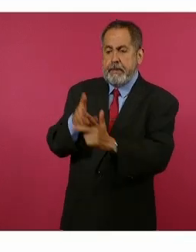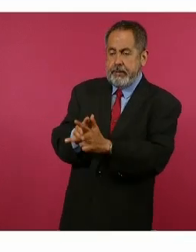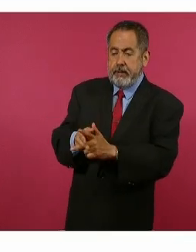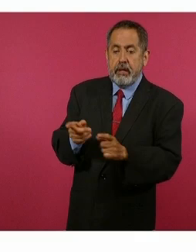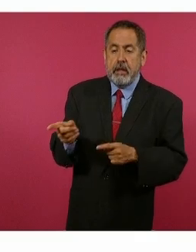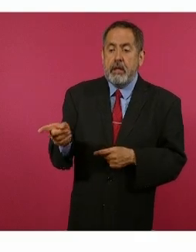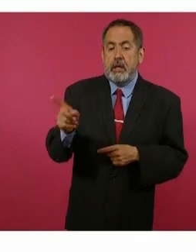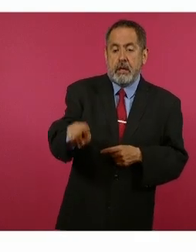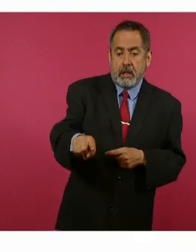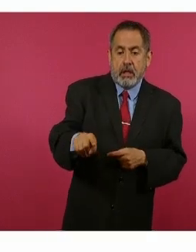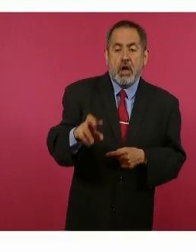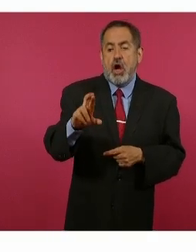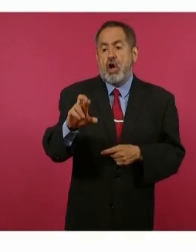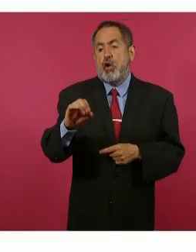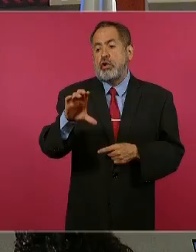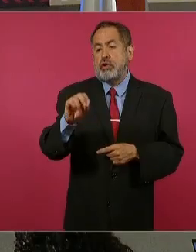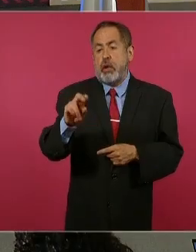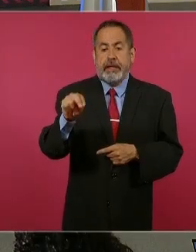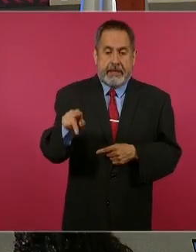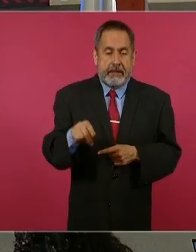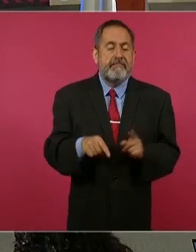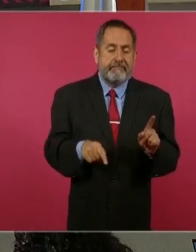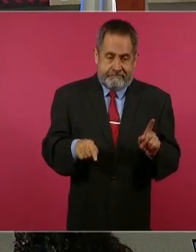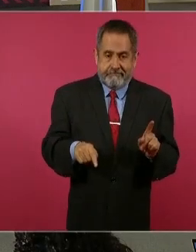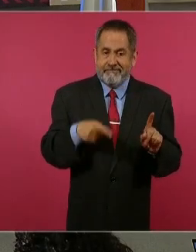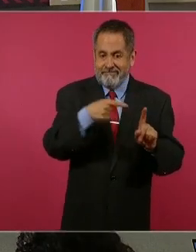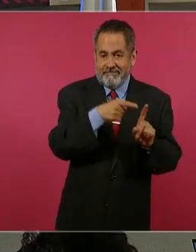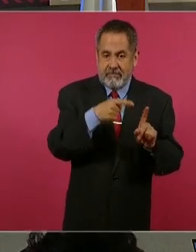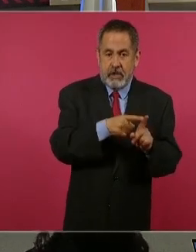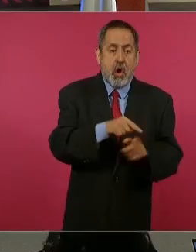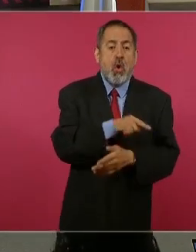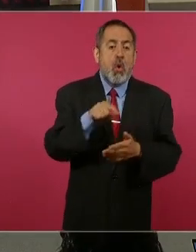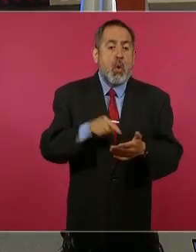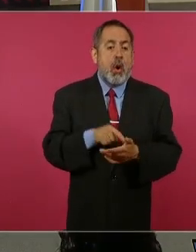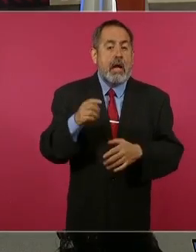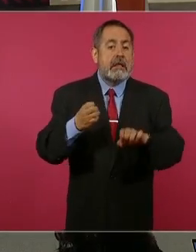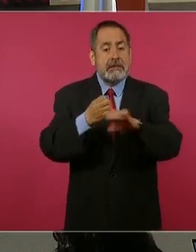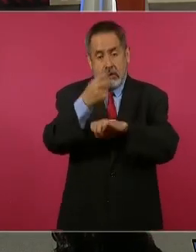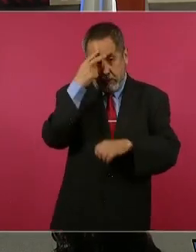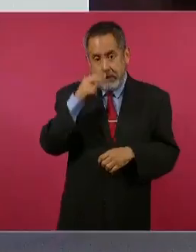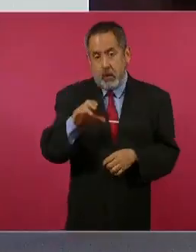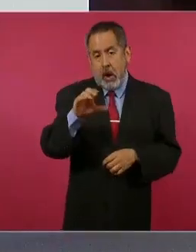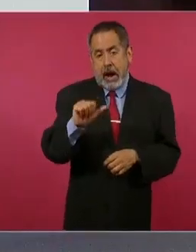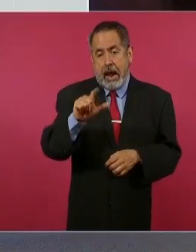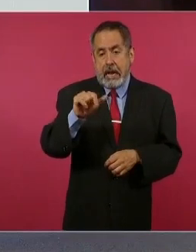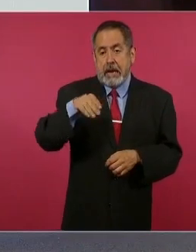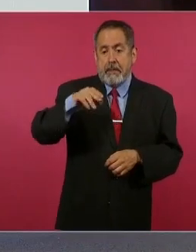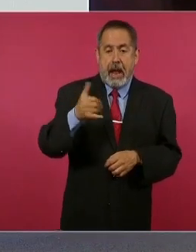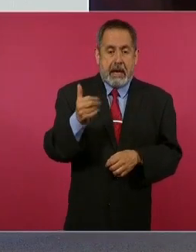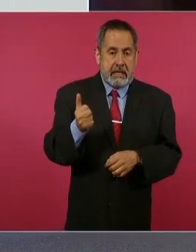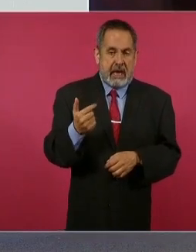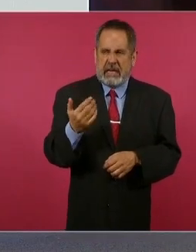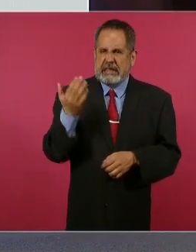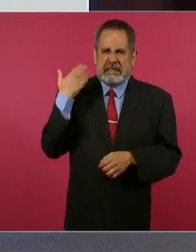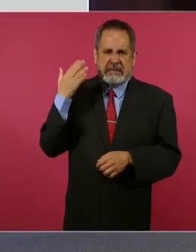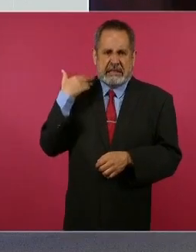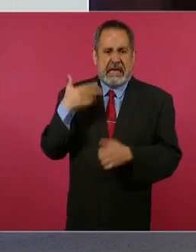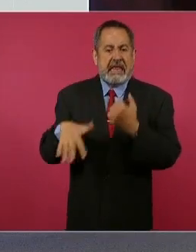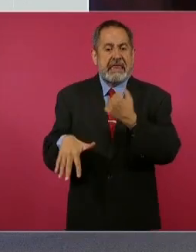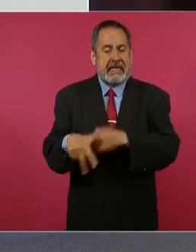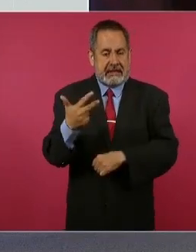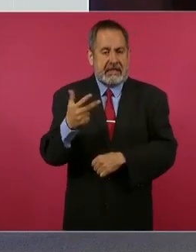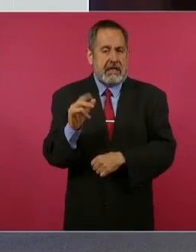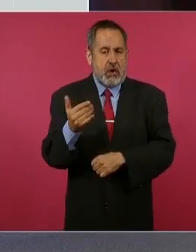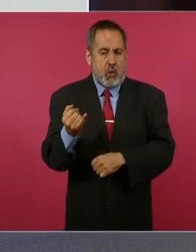agravio de Rocío N., todo esto ha ocurrido en Calimaya, Estado de México, el 13 de